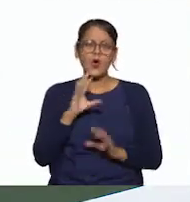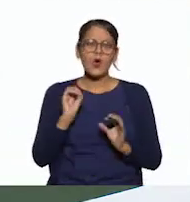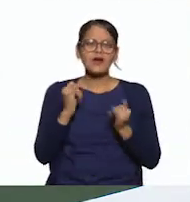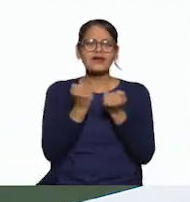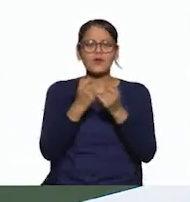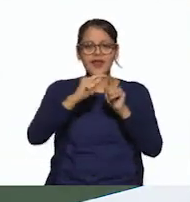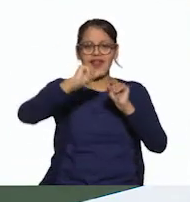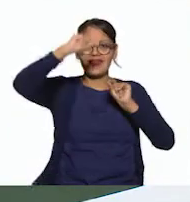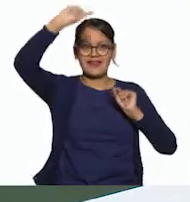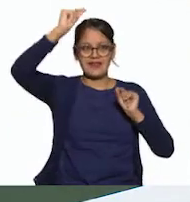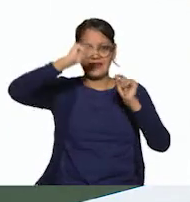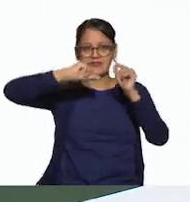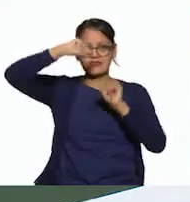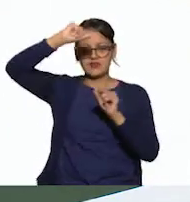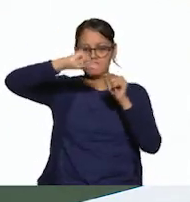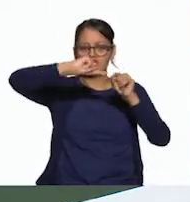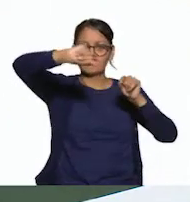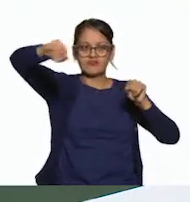listón, puede ser con